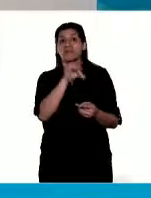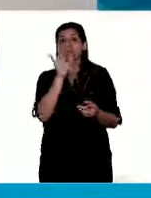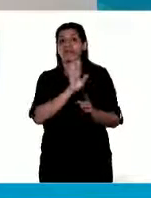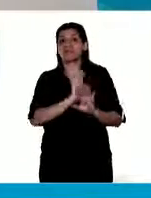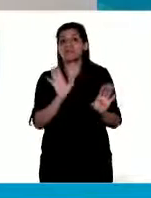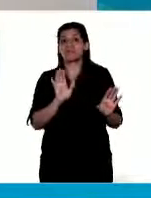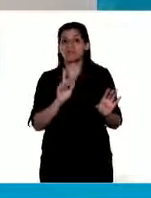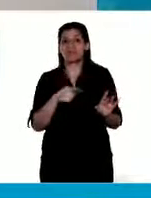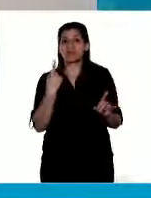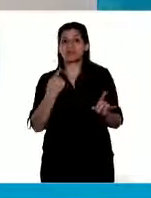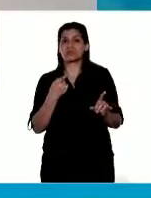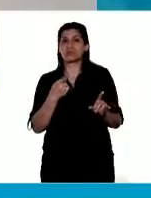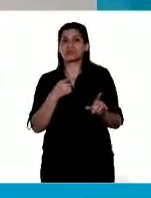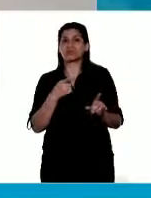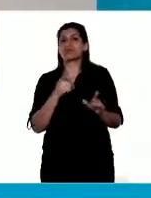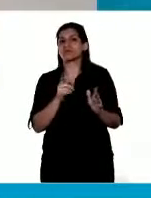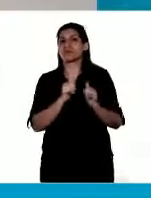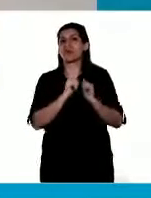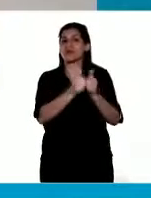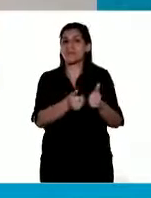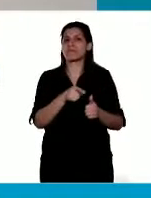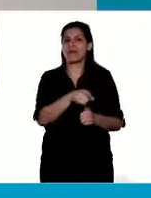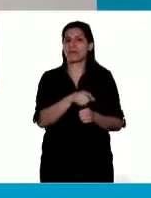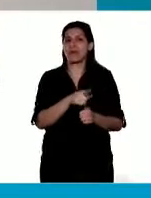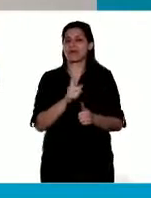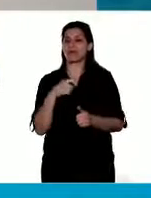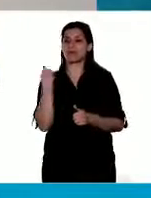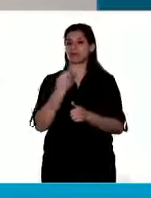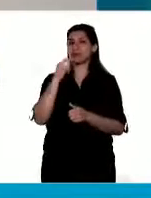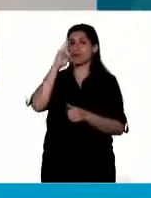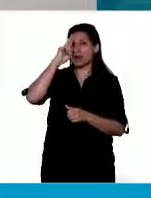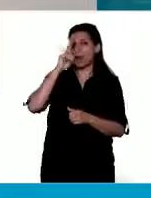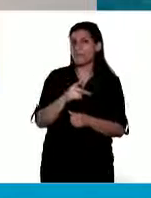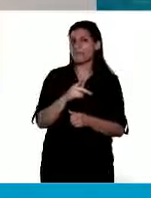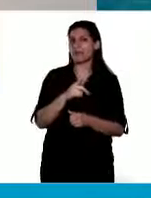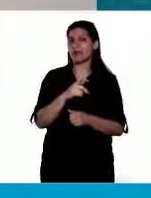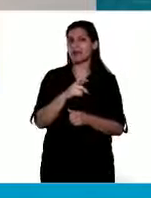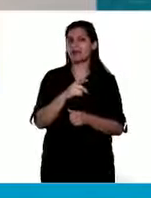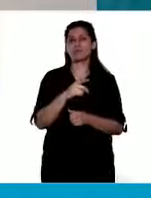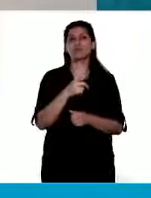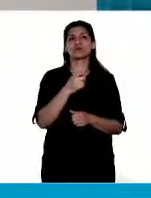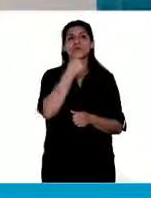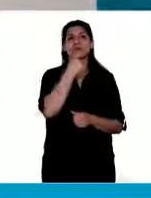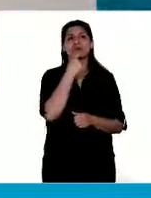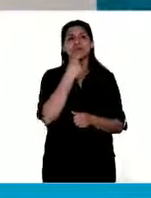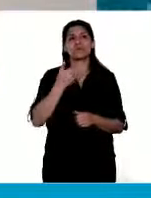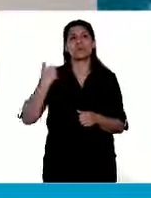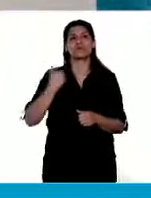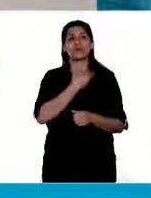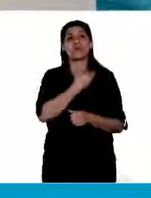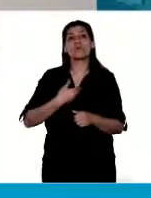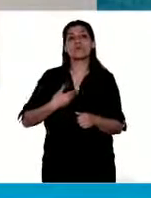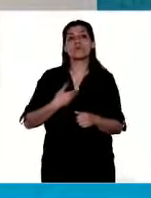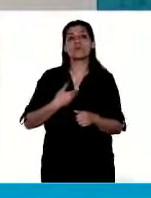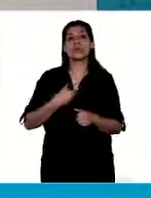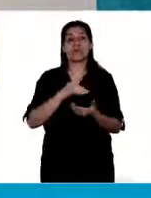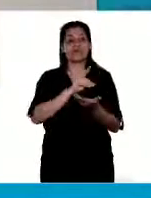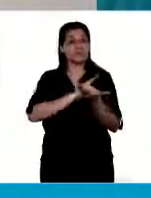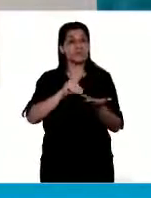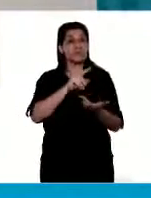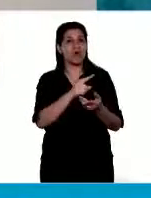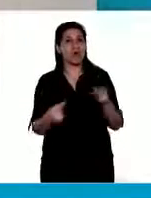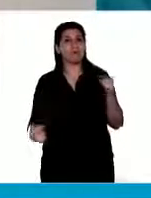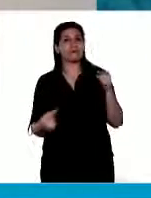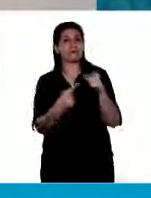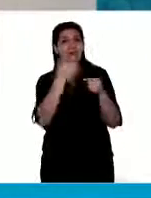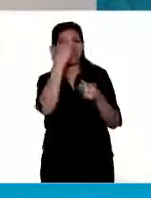tenemos que mover. Y mientras nosotros respetamos, cuando nosotros éramos gobierno, los diputados de la oposición, del Frente para